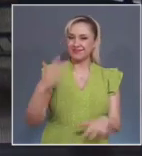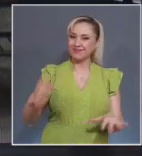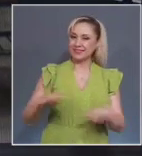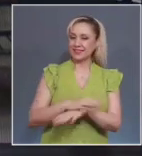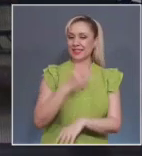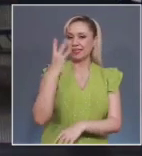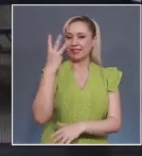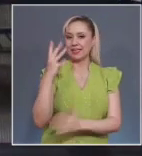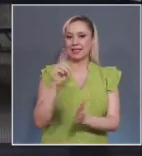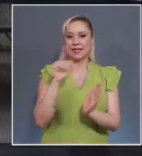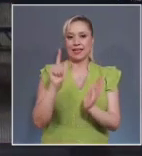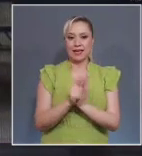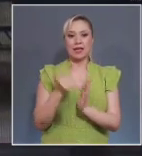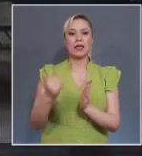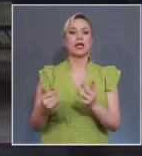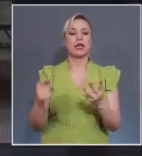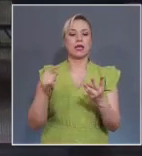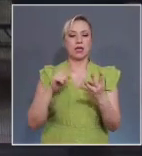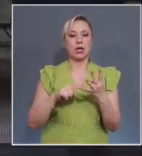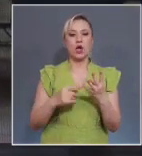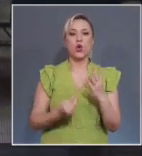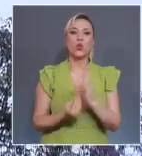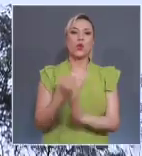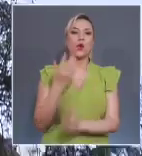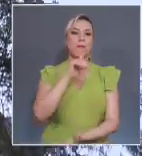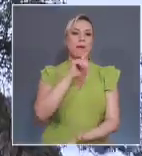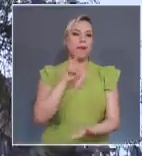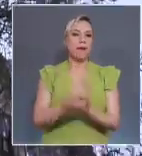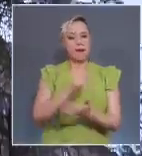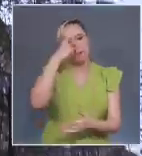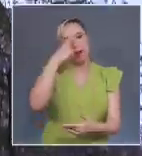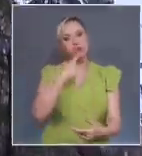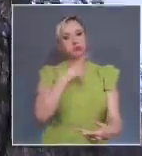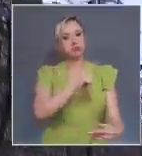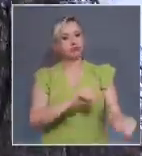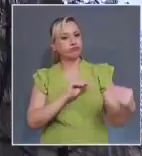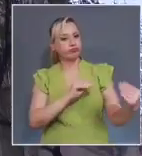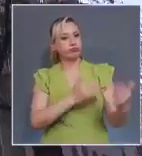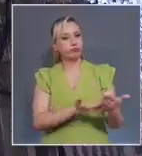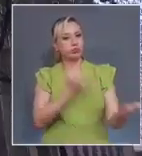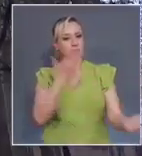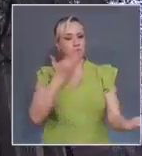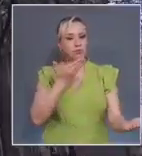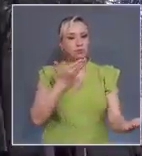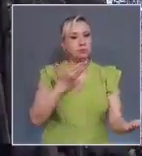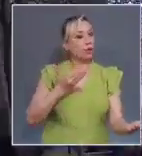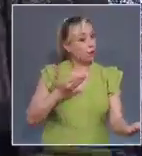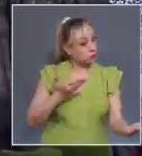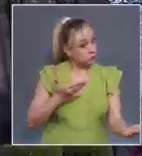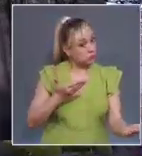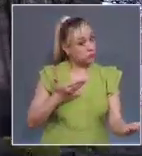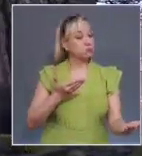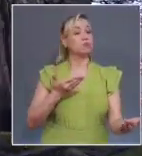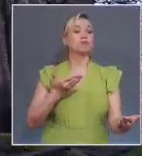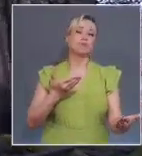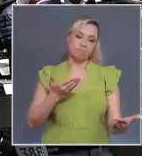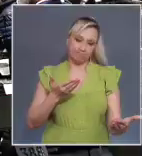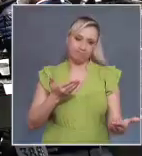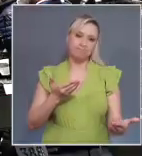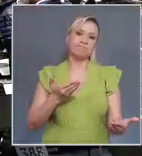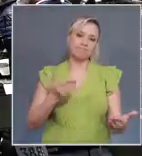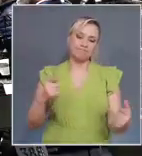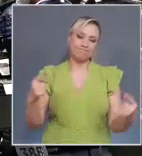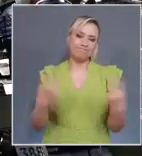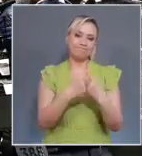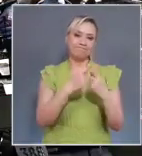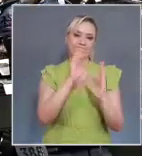nueva ley de medios de impugnación. Se cerró el periodo de instrucción de las acciones de inconstitucionalidad